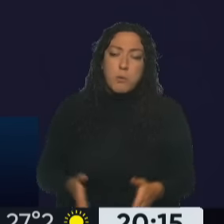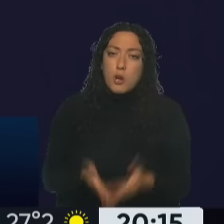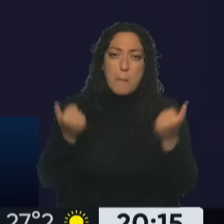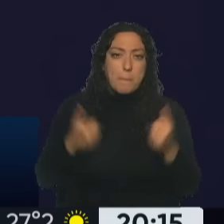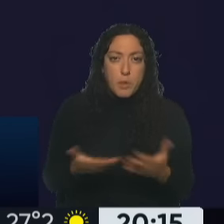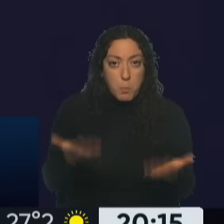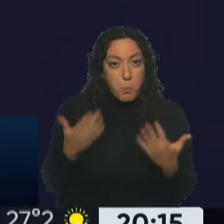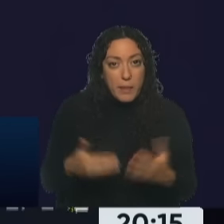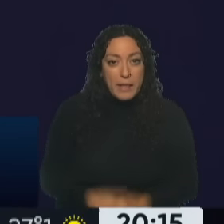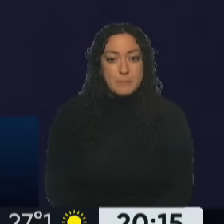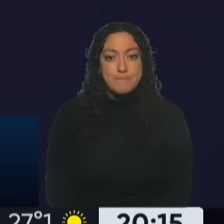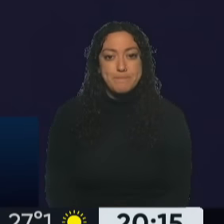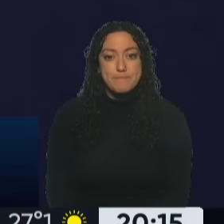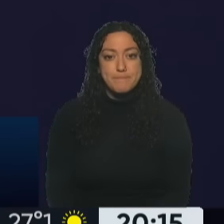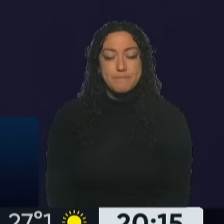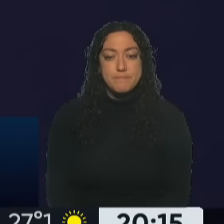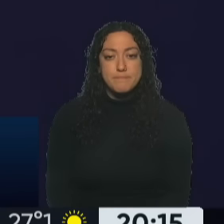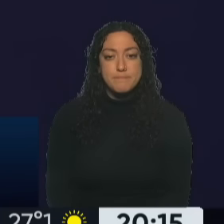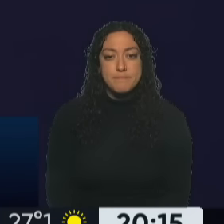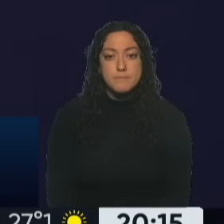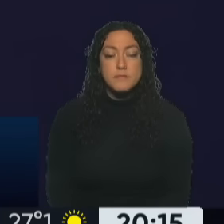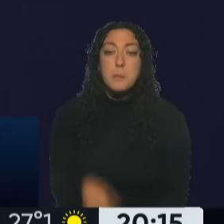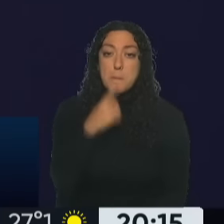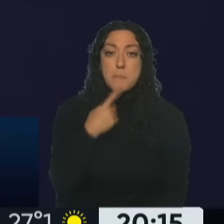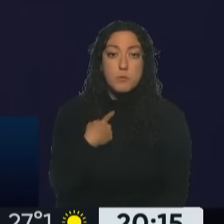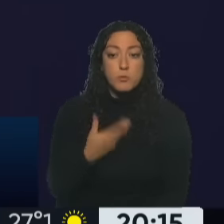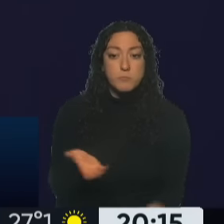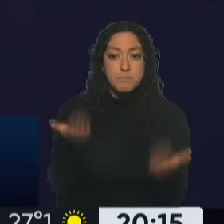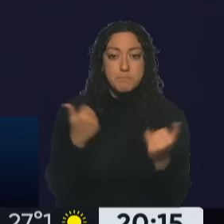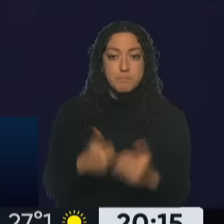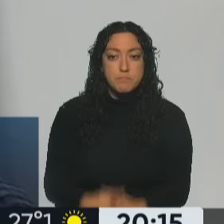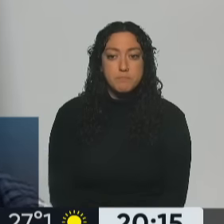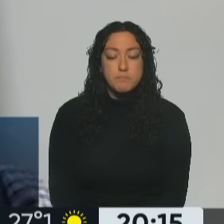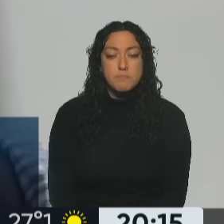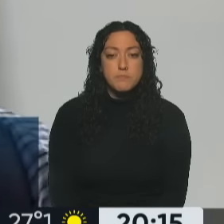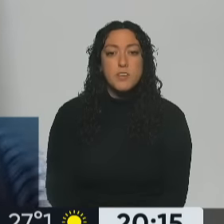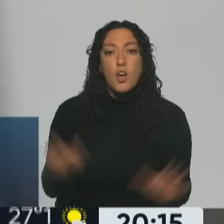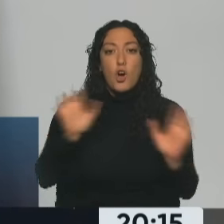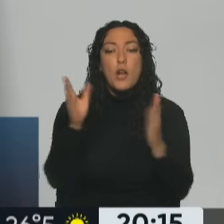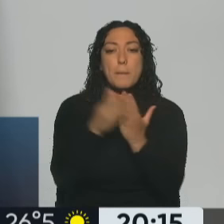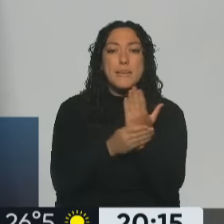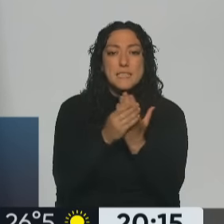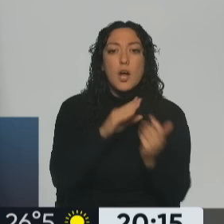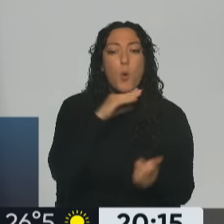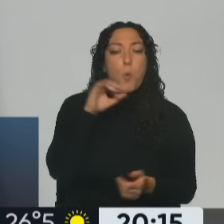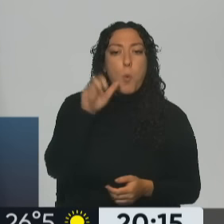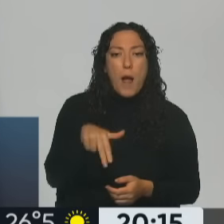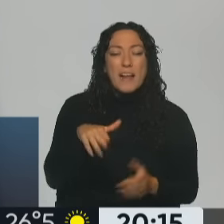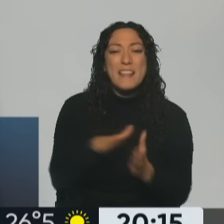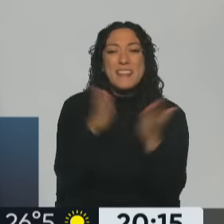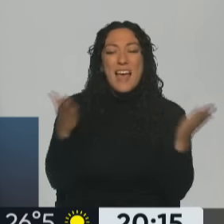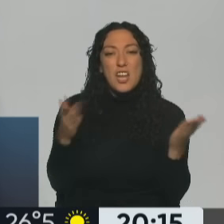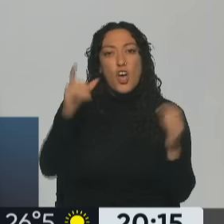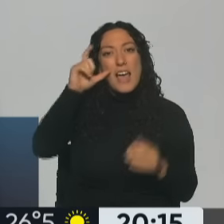más rápido posible preguntas ministro qué tal Cómo le va Buenas tardes Juan Pablo Peralta para litoral